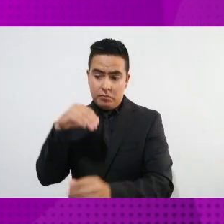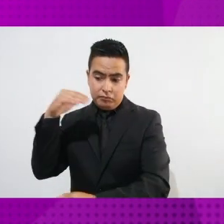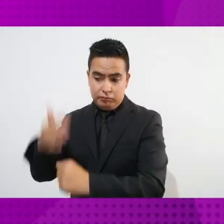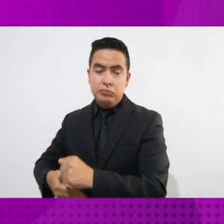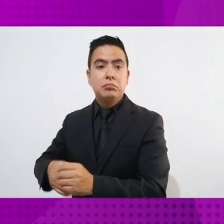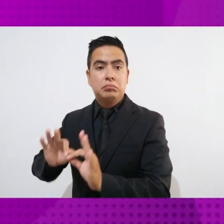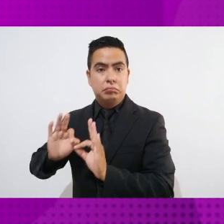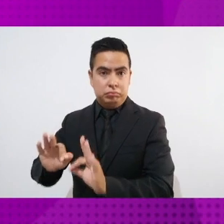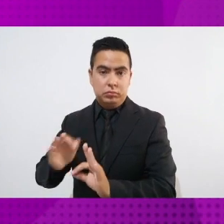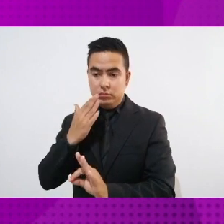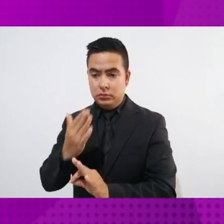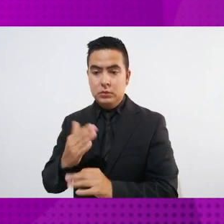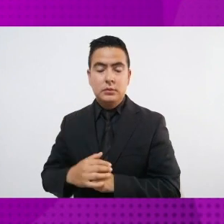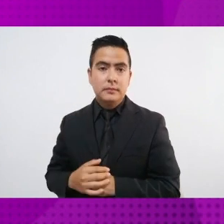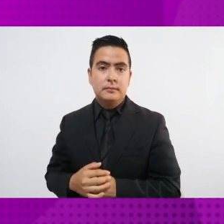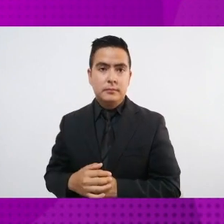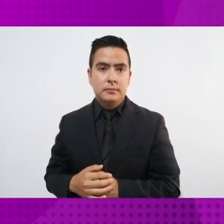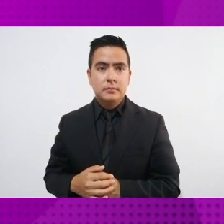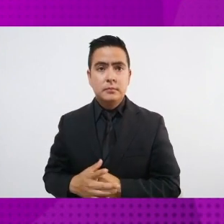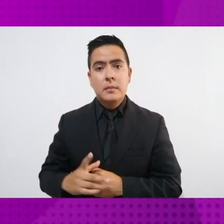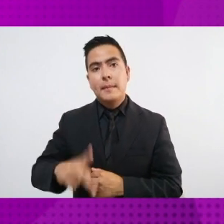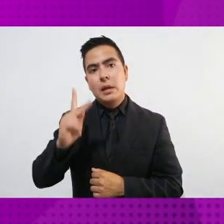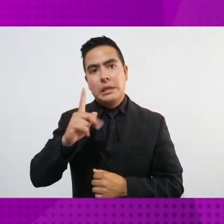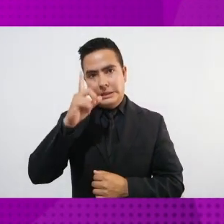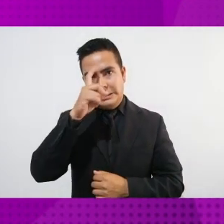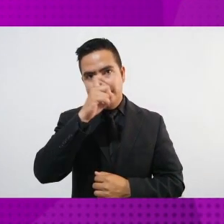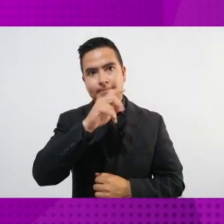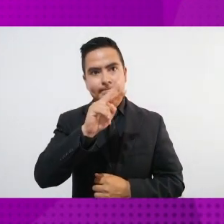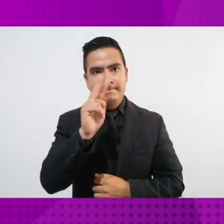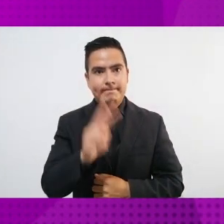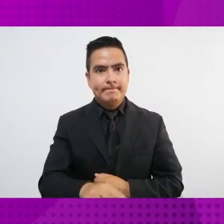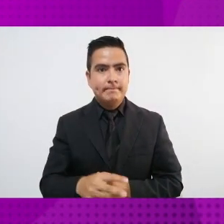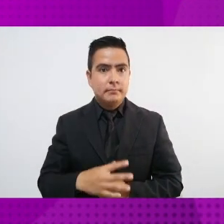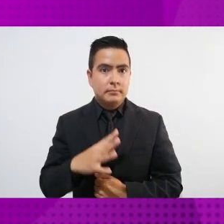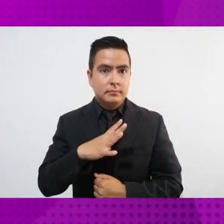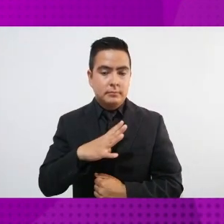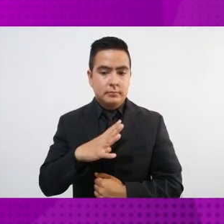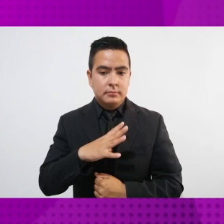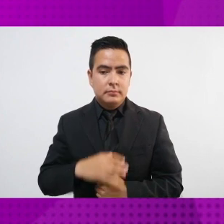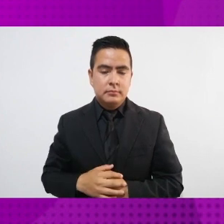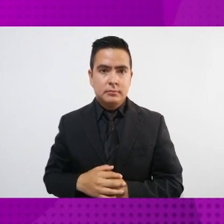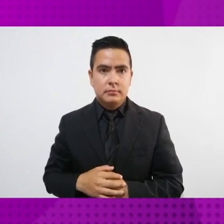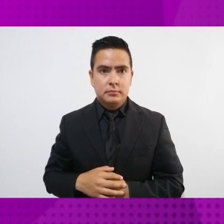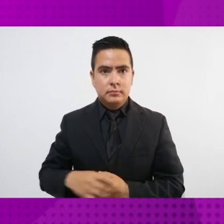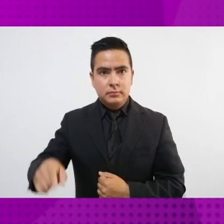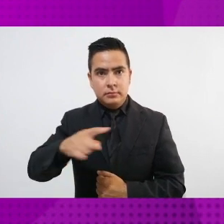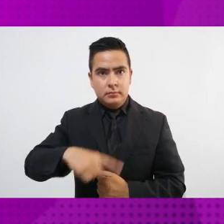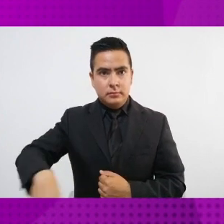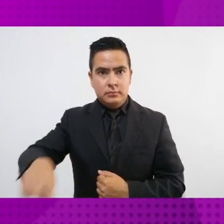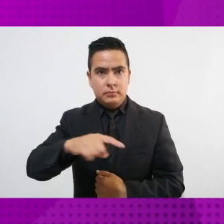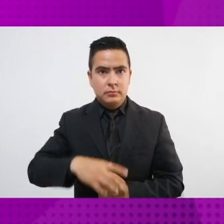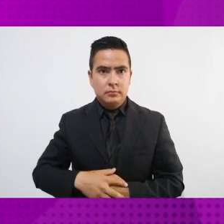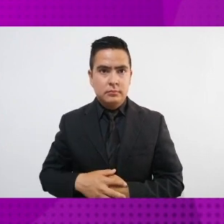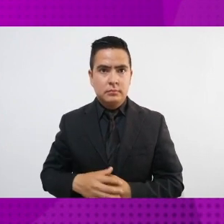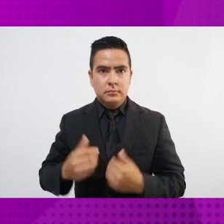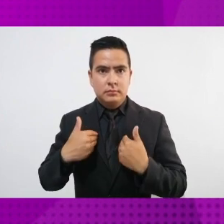objetivo, aun cuando sea tan complicado justamente construirlo en coordinación con las